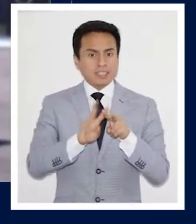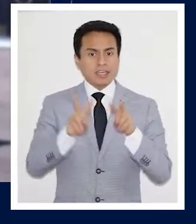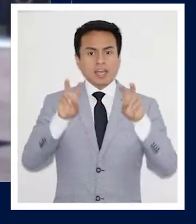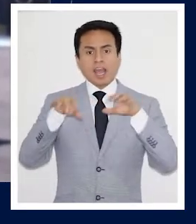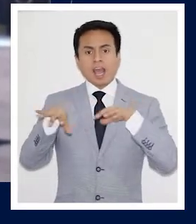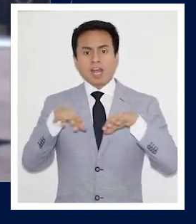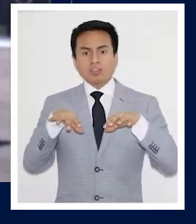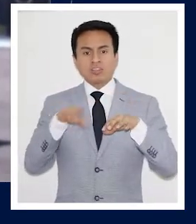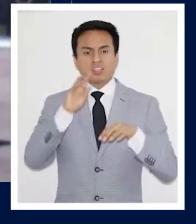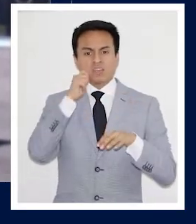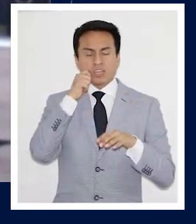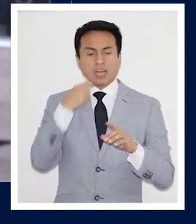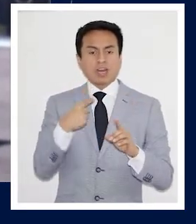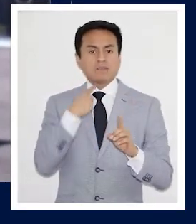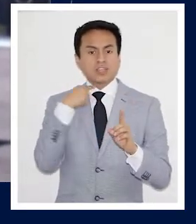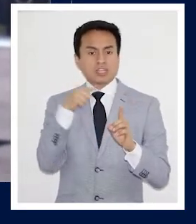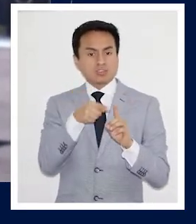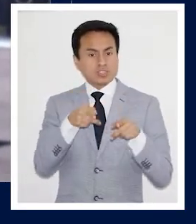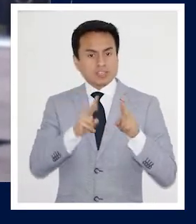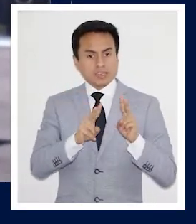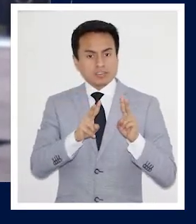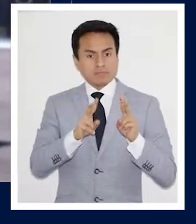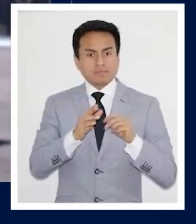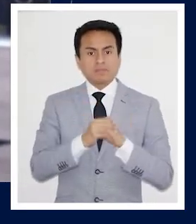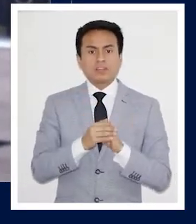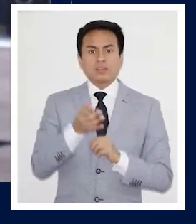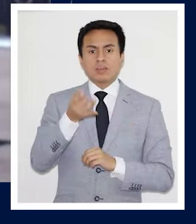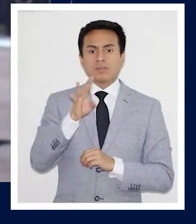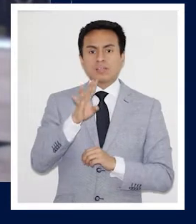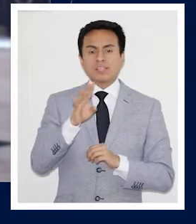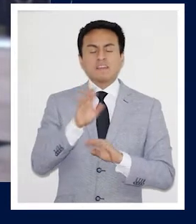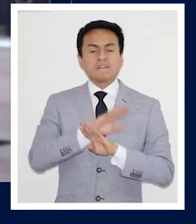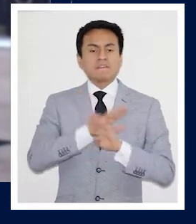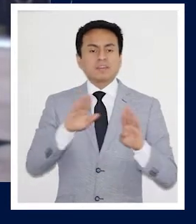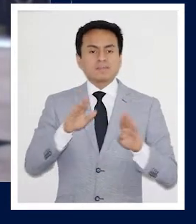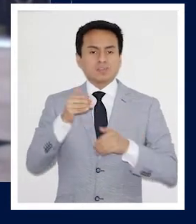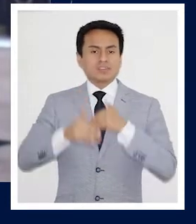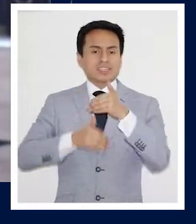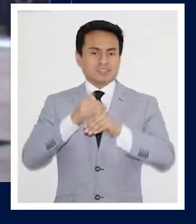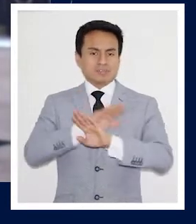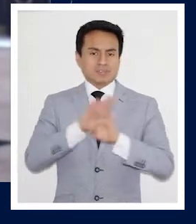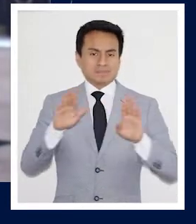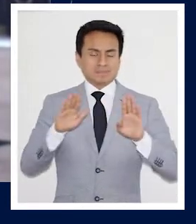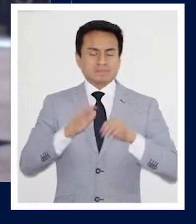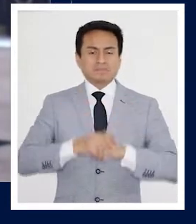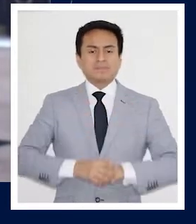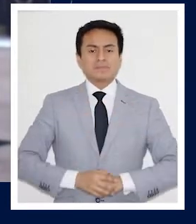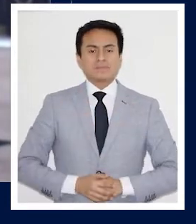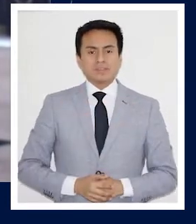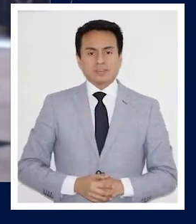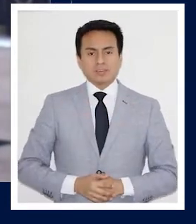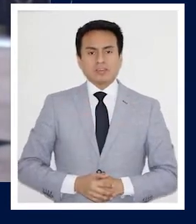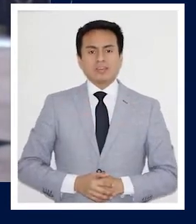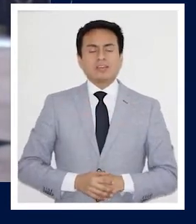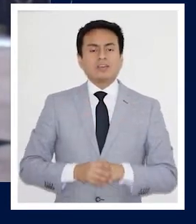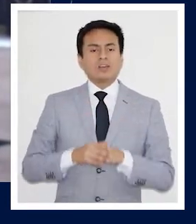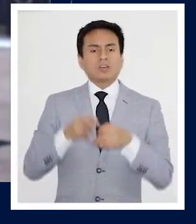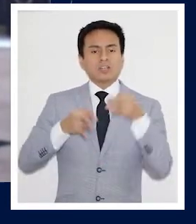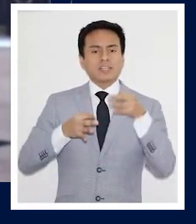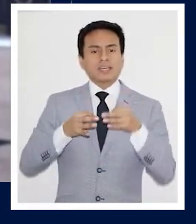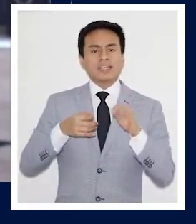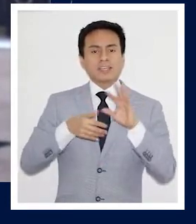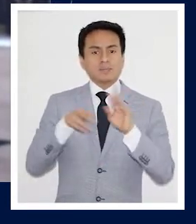lleva adelante actos que impliquen afectaciones de derechos y solo culmina cuando finaliza el proceso. En palabras de la